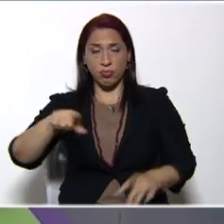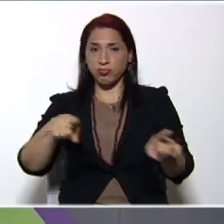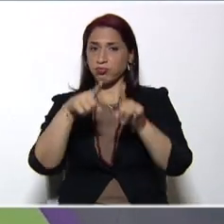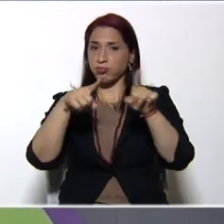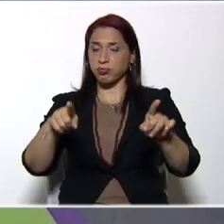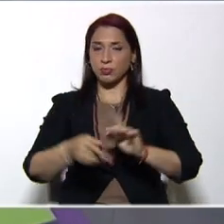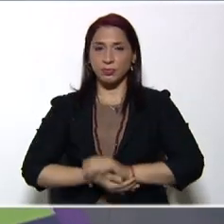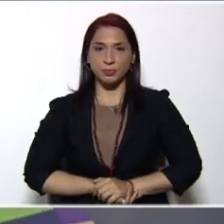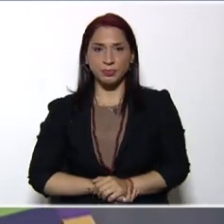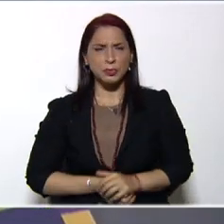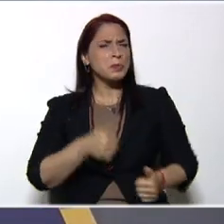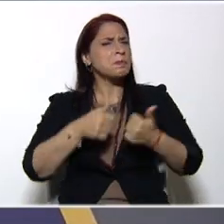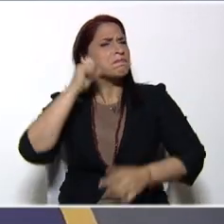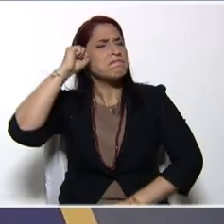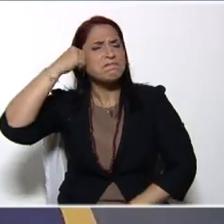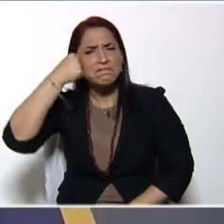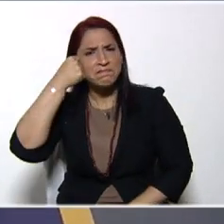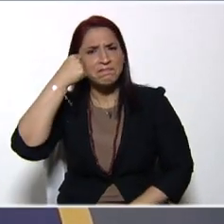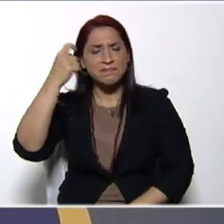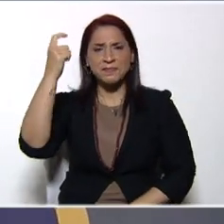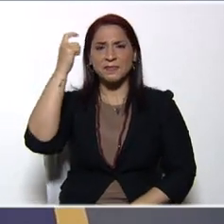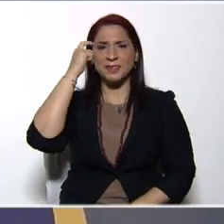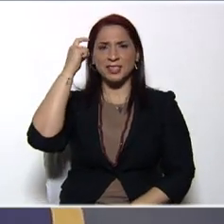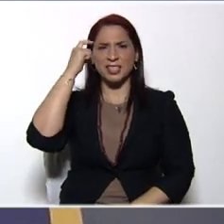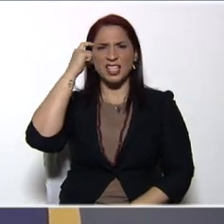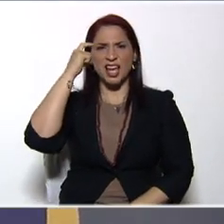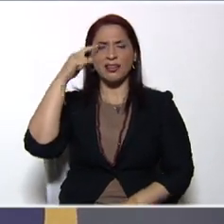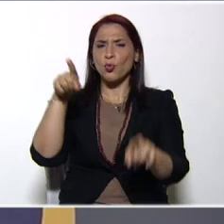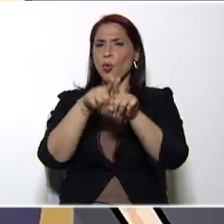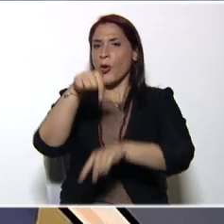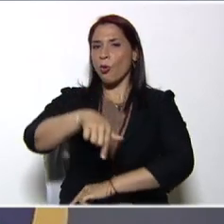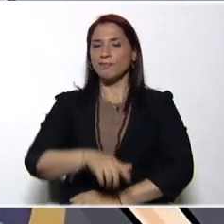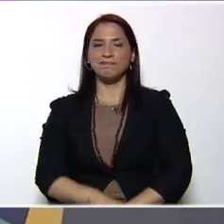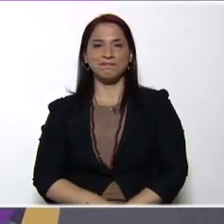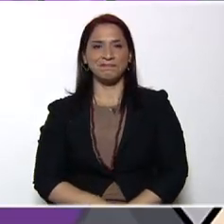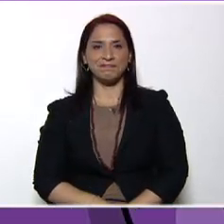conmemora o qué se recuerda un día como hoy?